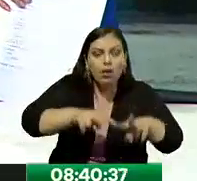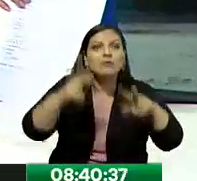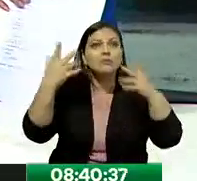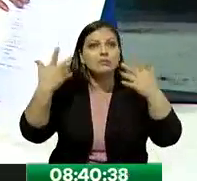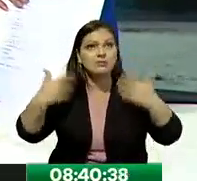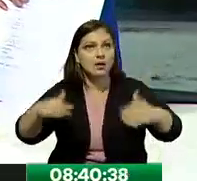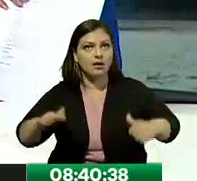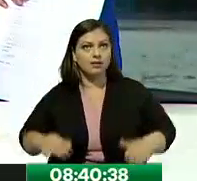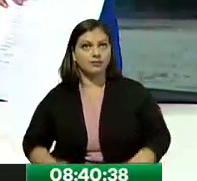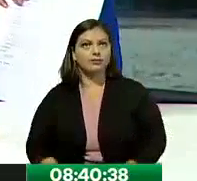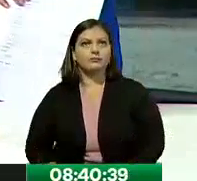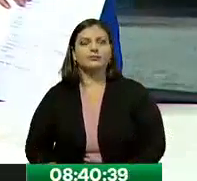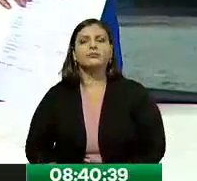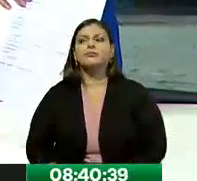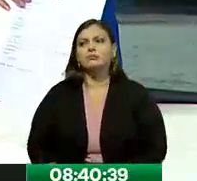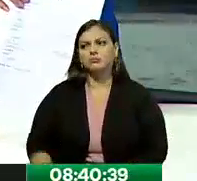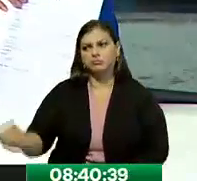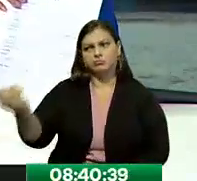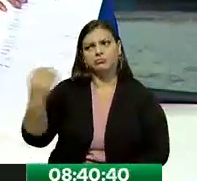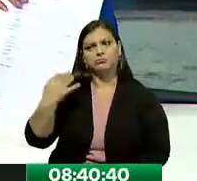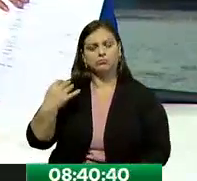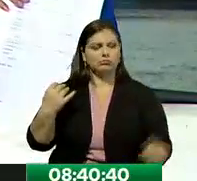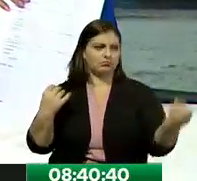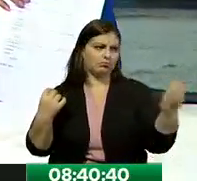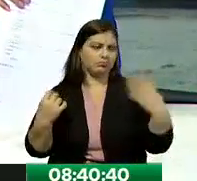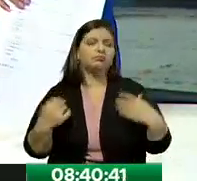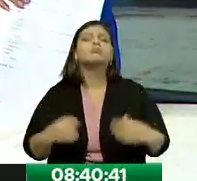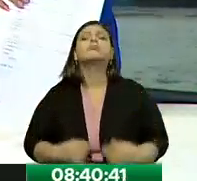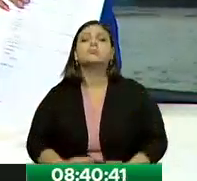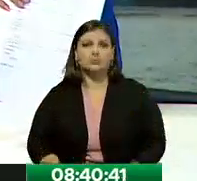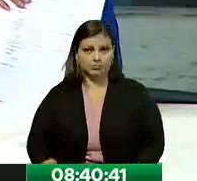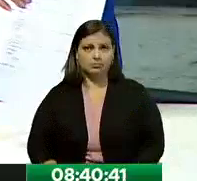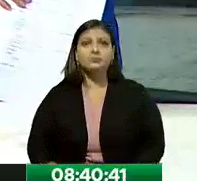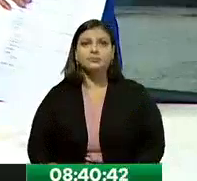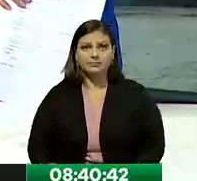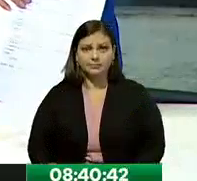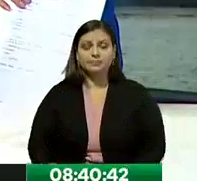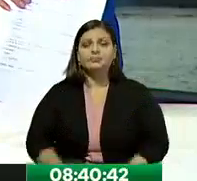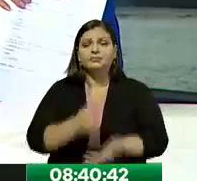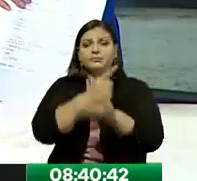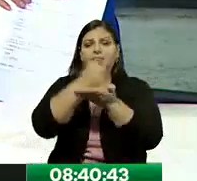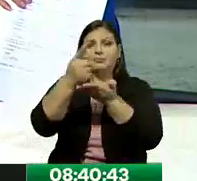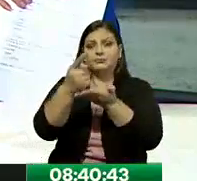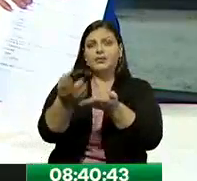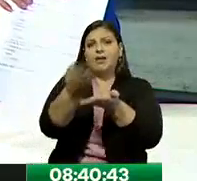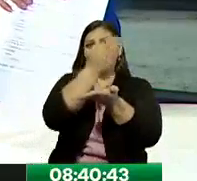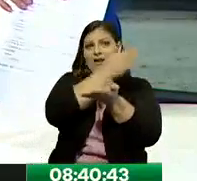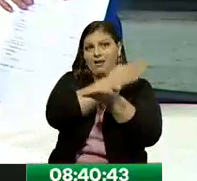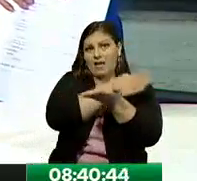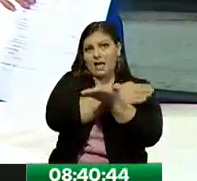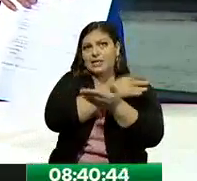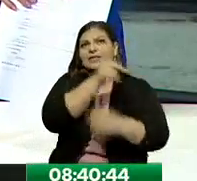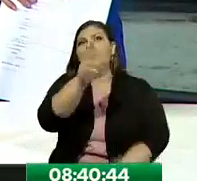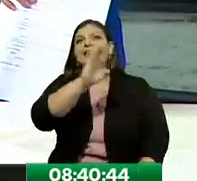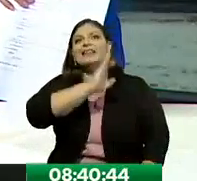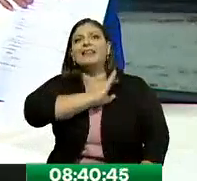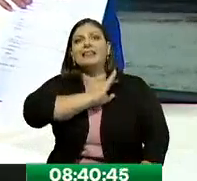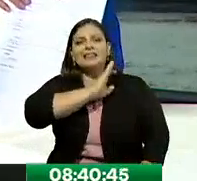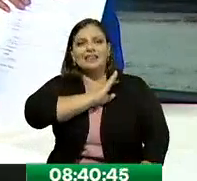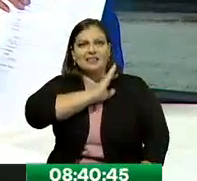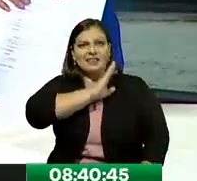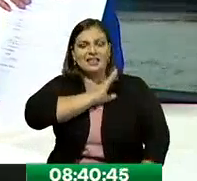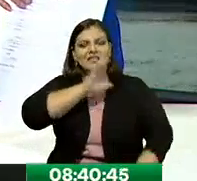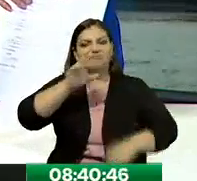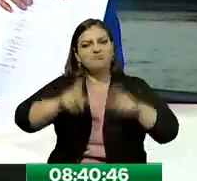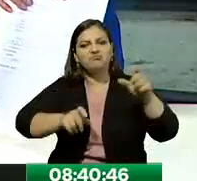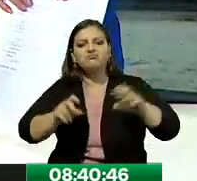si me indica justamente la señora que la semana pasada llegaron unos técnicos hicieron la revisión pero